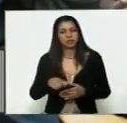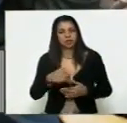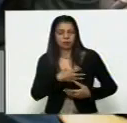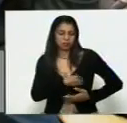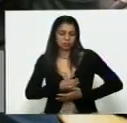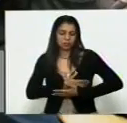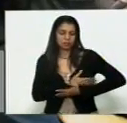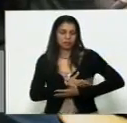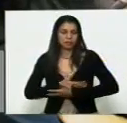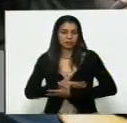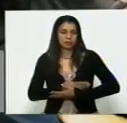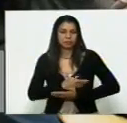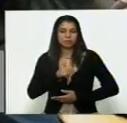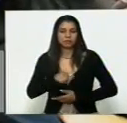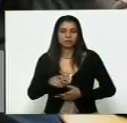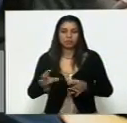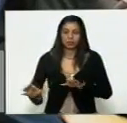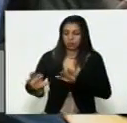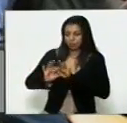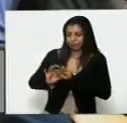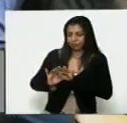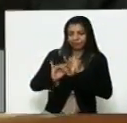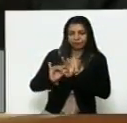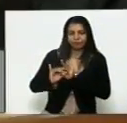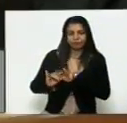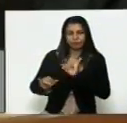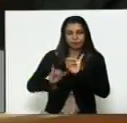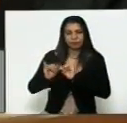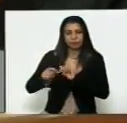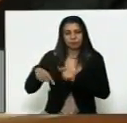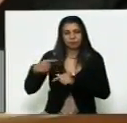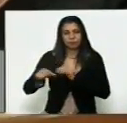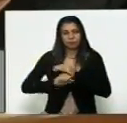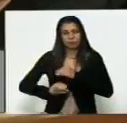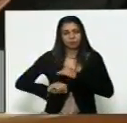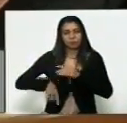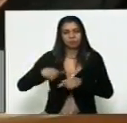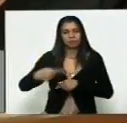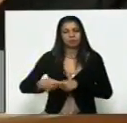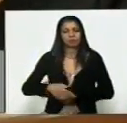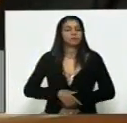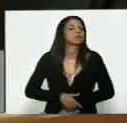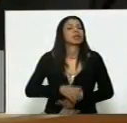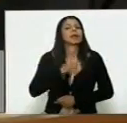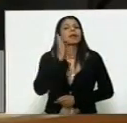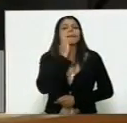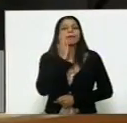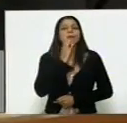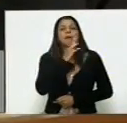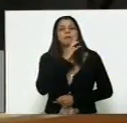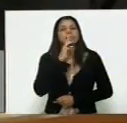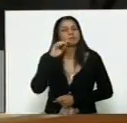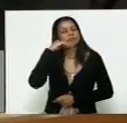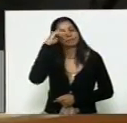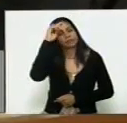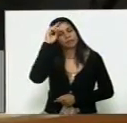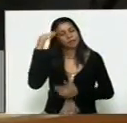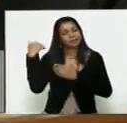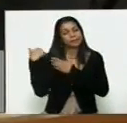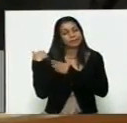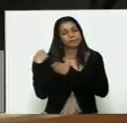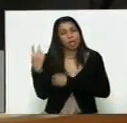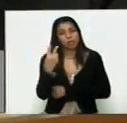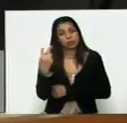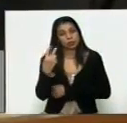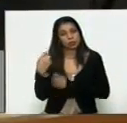lactancia materna, el apego inmediato y el posparto. Las madres y los padres tienen la